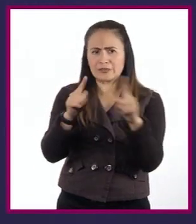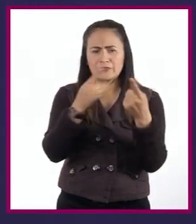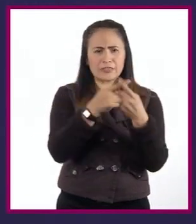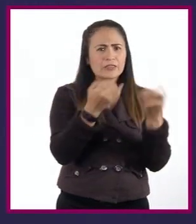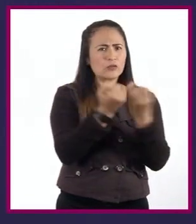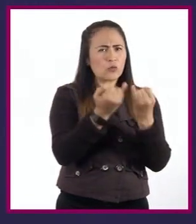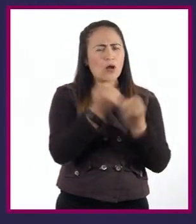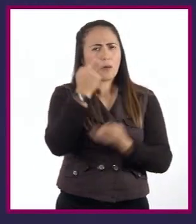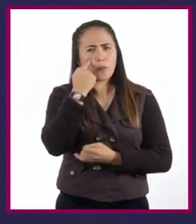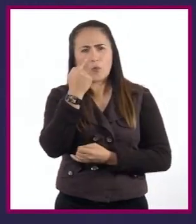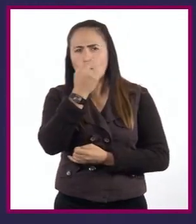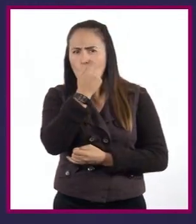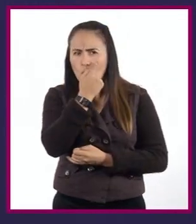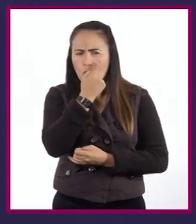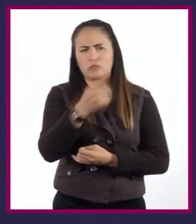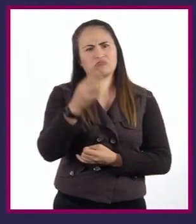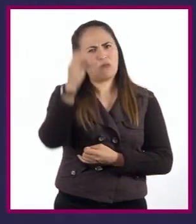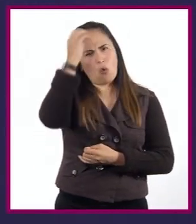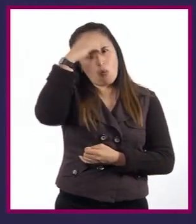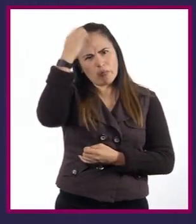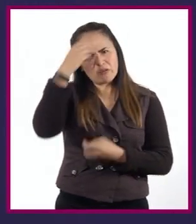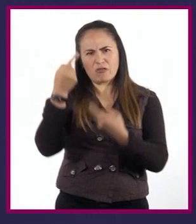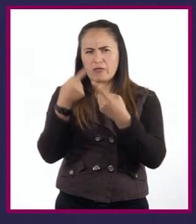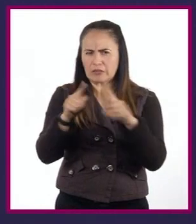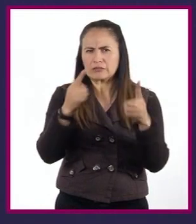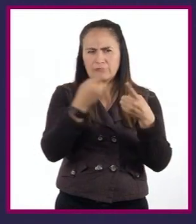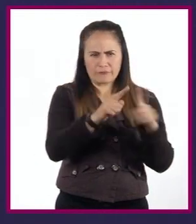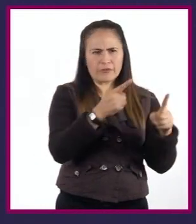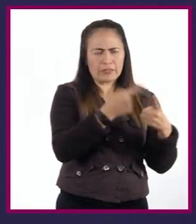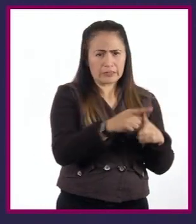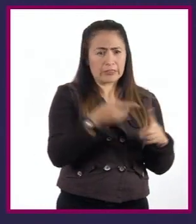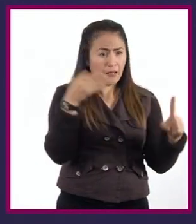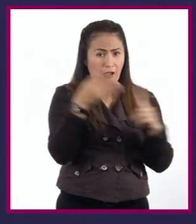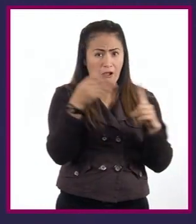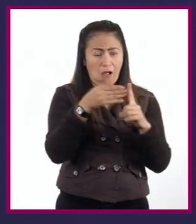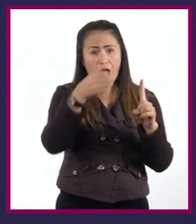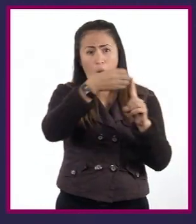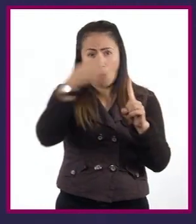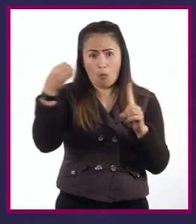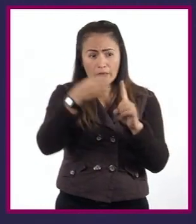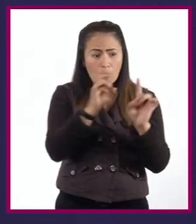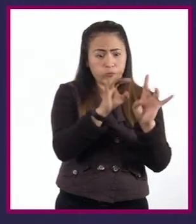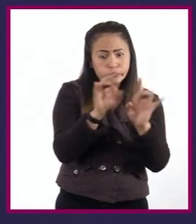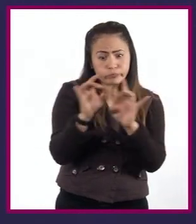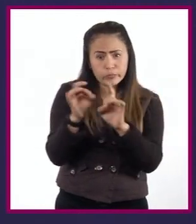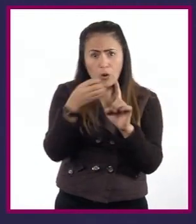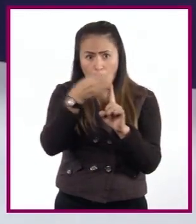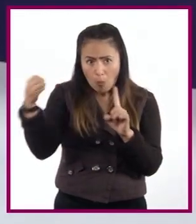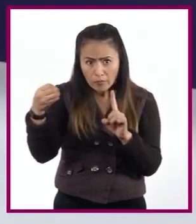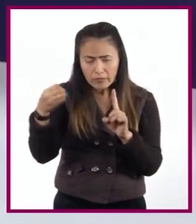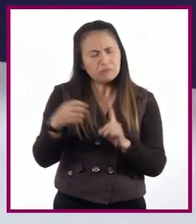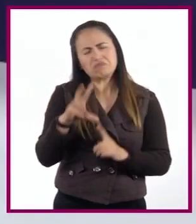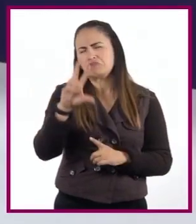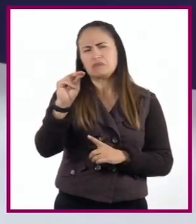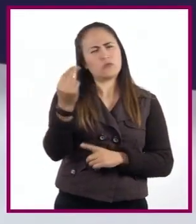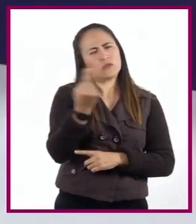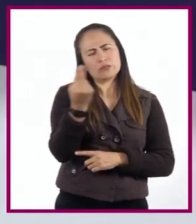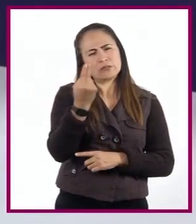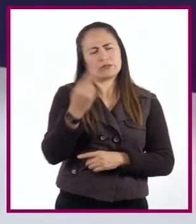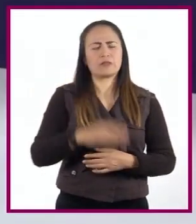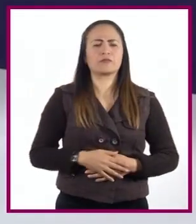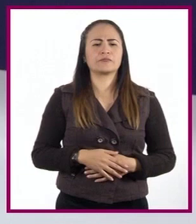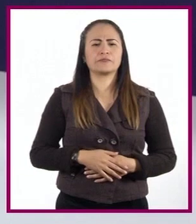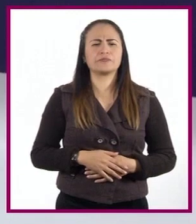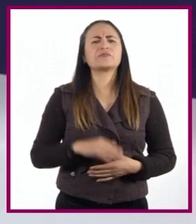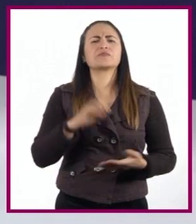desde las cuales se pueden abordar, no necesariamente llevan un orden cronológico. Por ejemplo, esto se debe